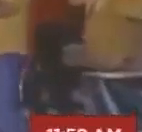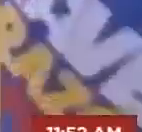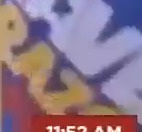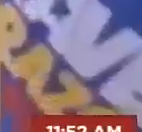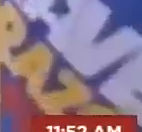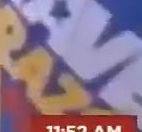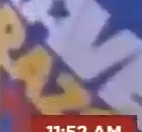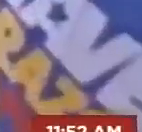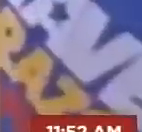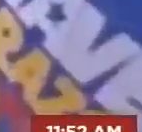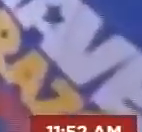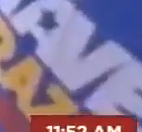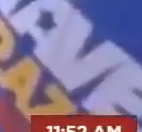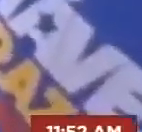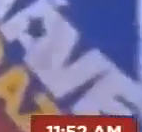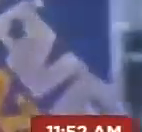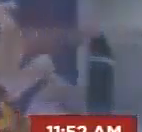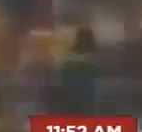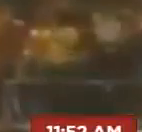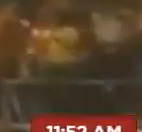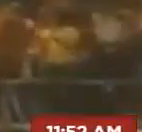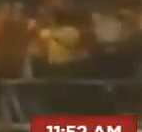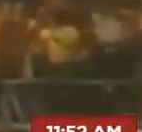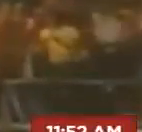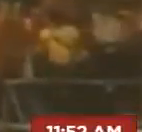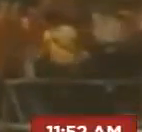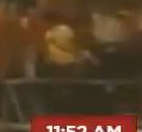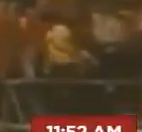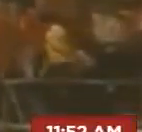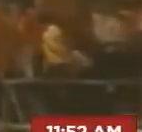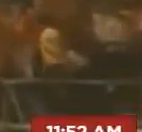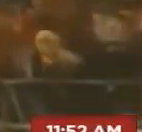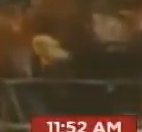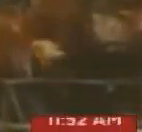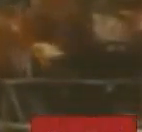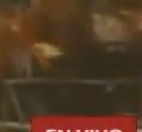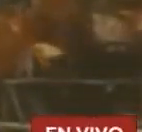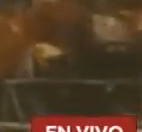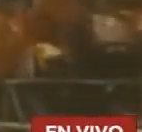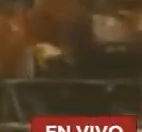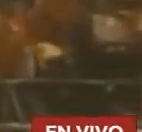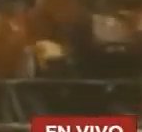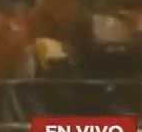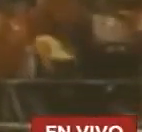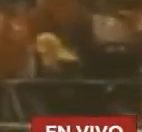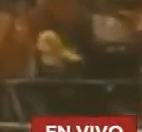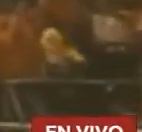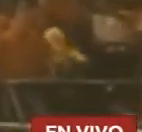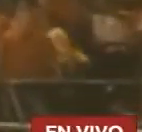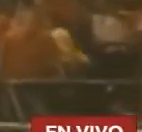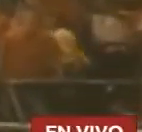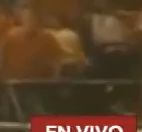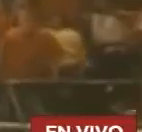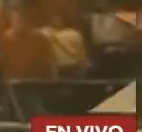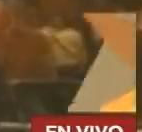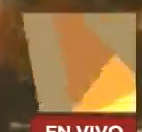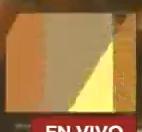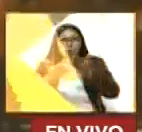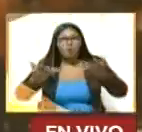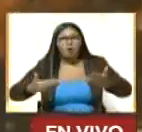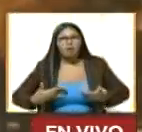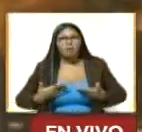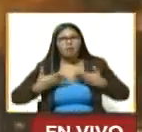el futuro de ustedes, no es el futuro mío. Ya yo he vivido. Y lo que me quede de vida, todo se lo